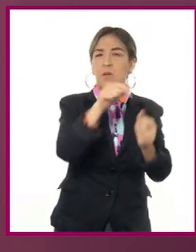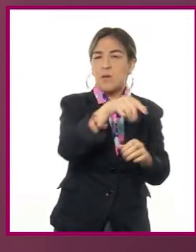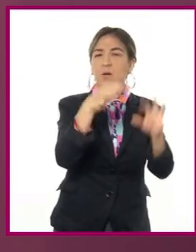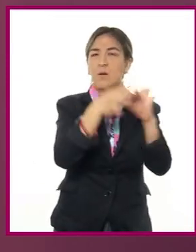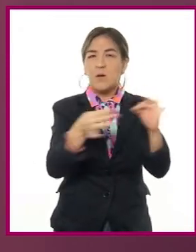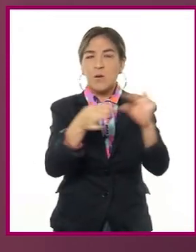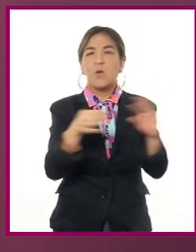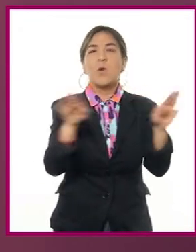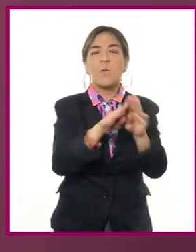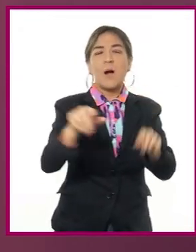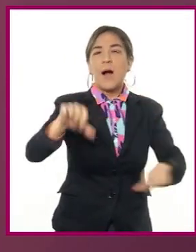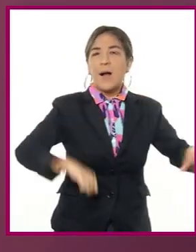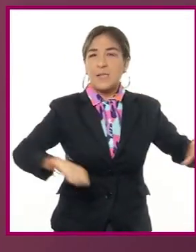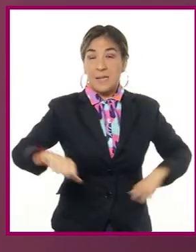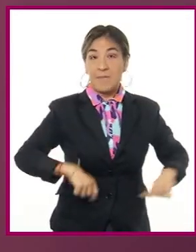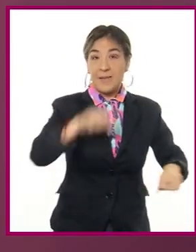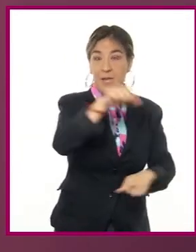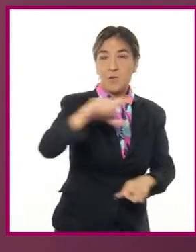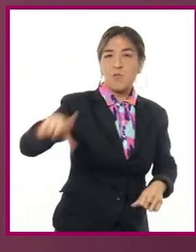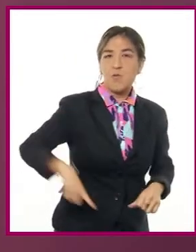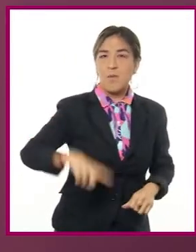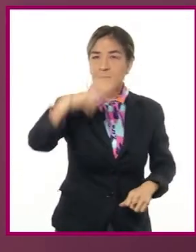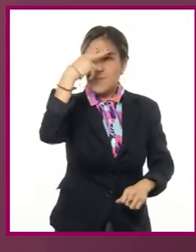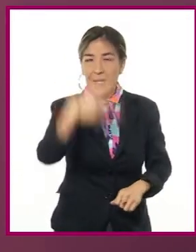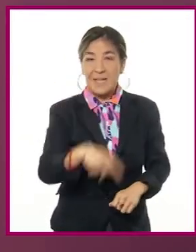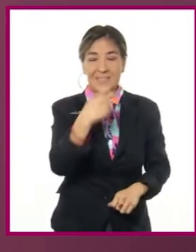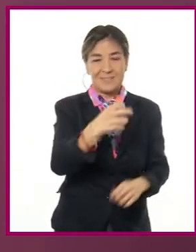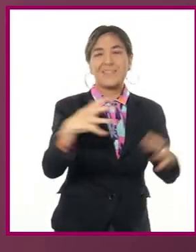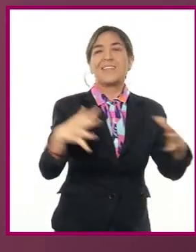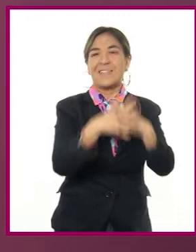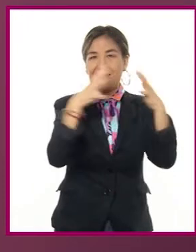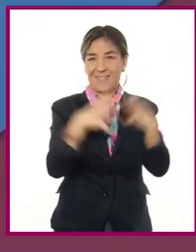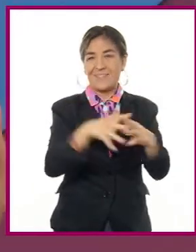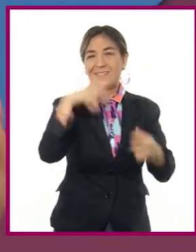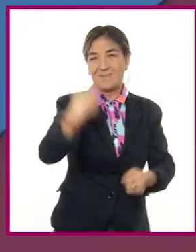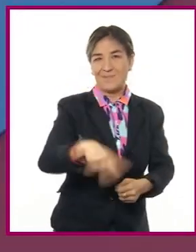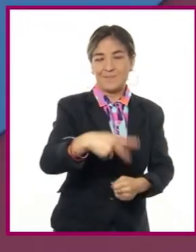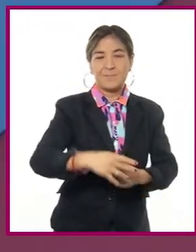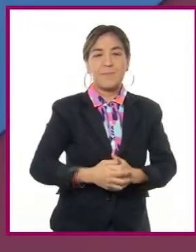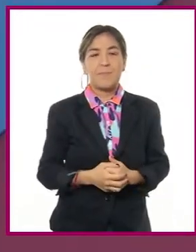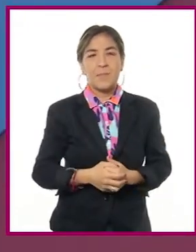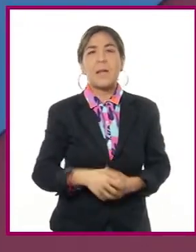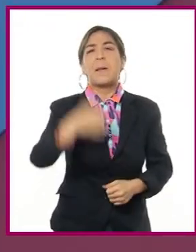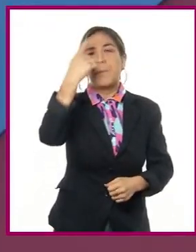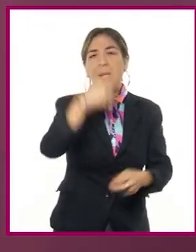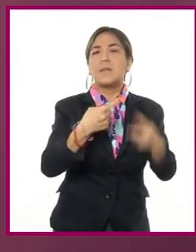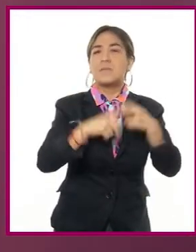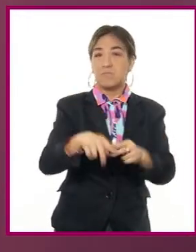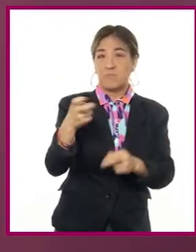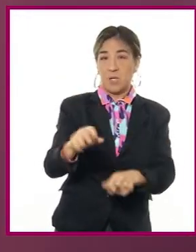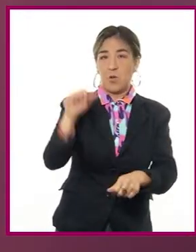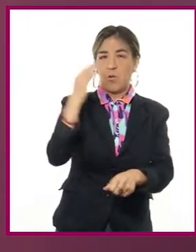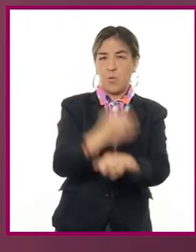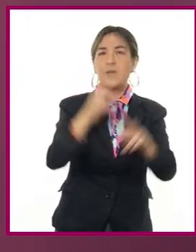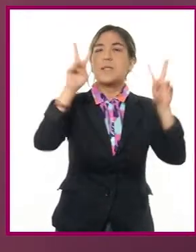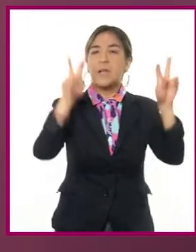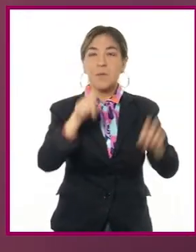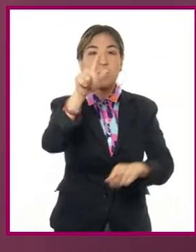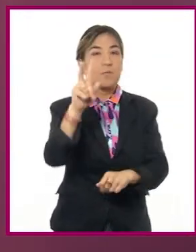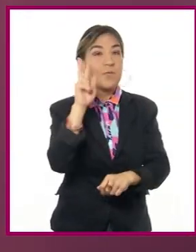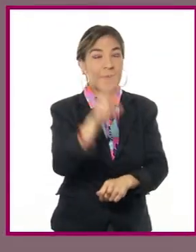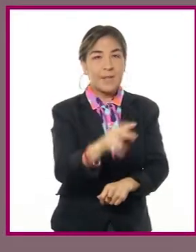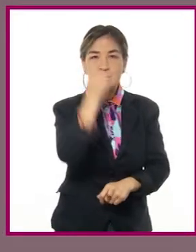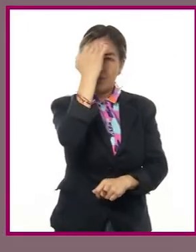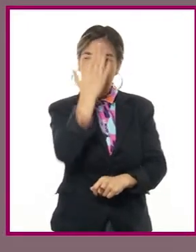acciones emprendidas por el gobierno mexicano ante la Guerra Civil Española. Para comenzar con este tema, les invito a observar la